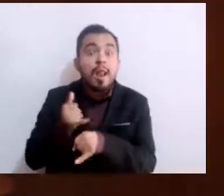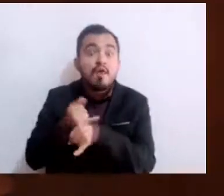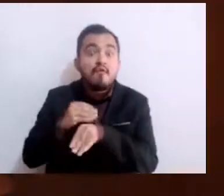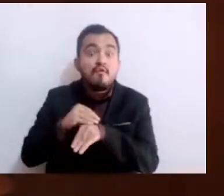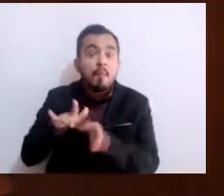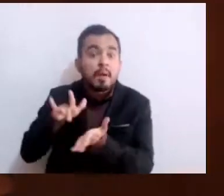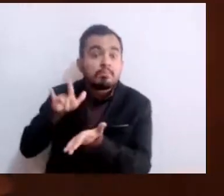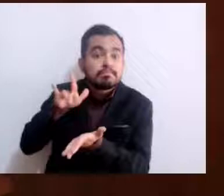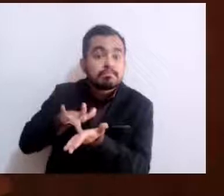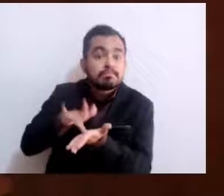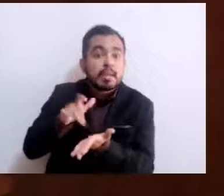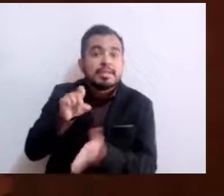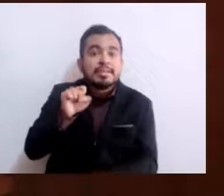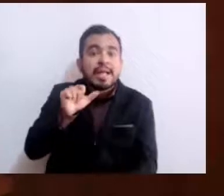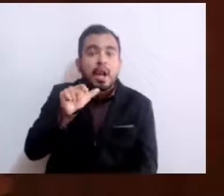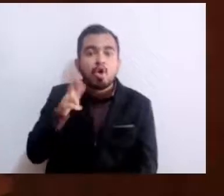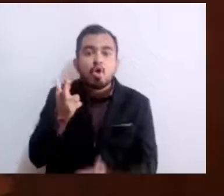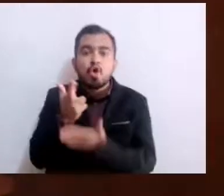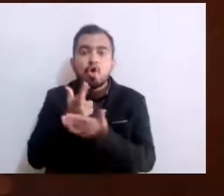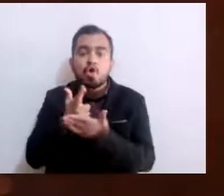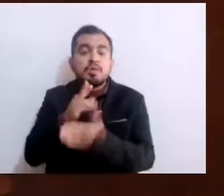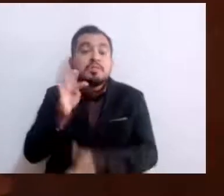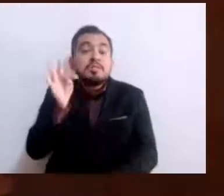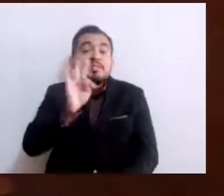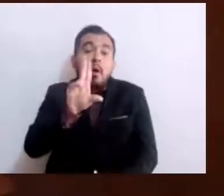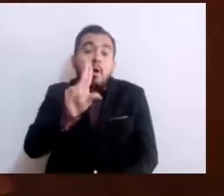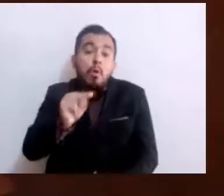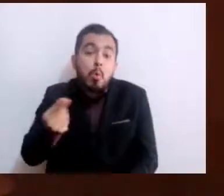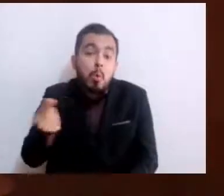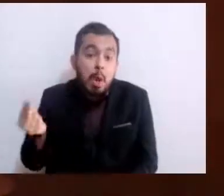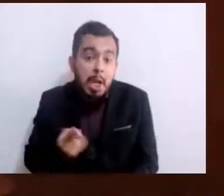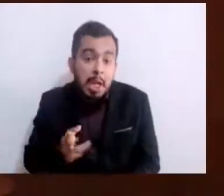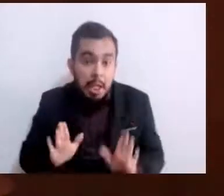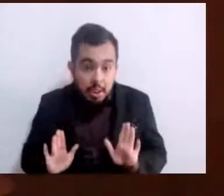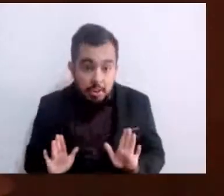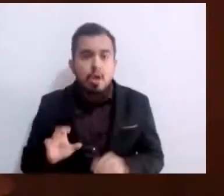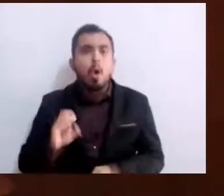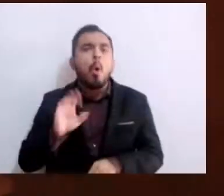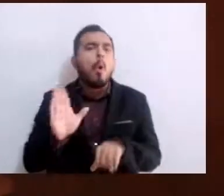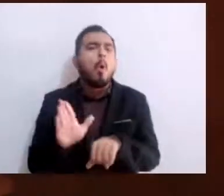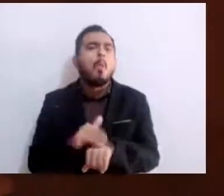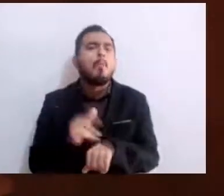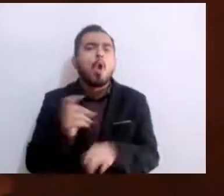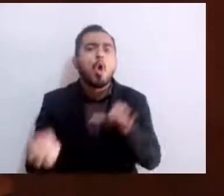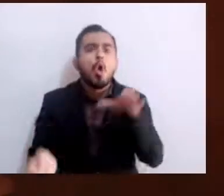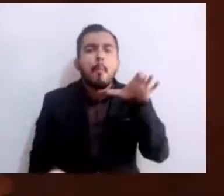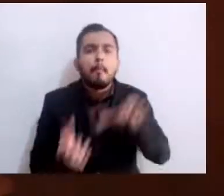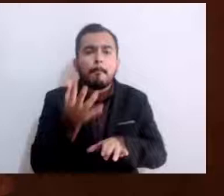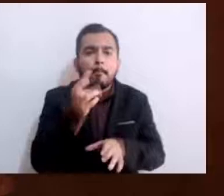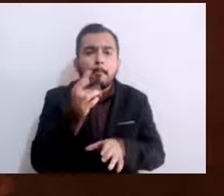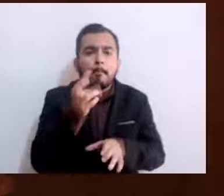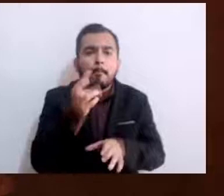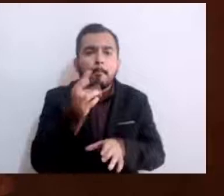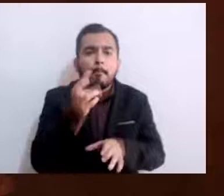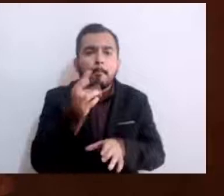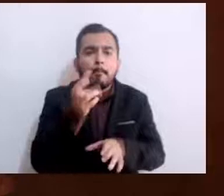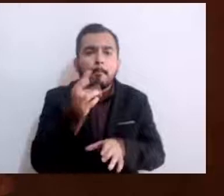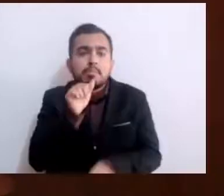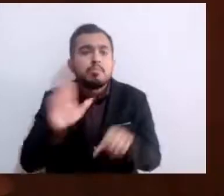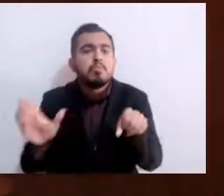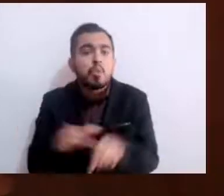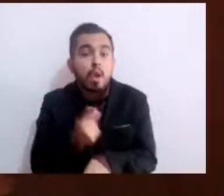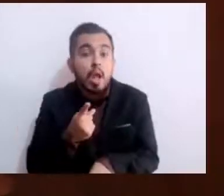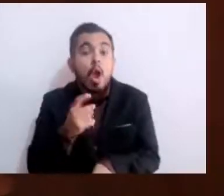no lo necesitan, o por qué no la subieron al portal? Y peor aún, ¿por qué llegar al grado